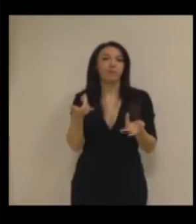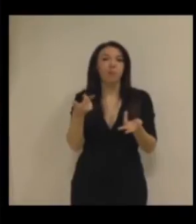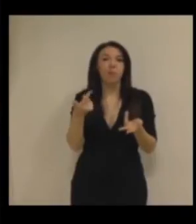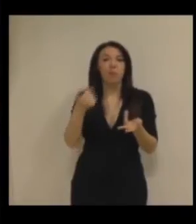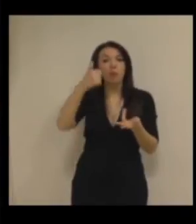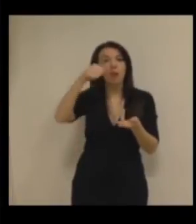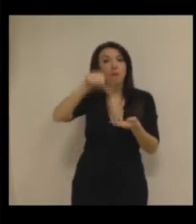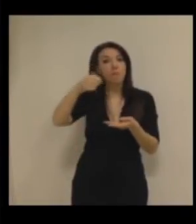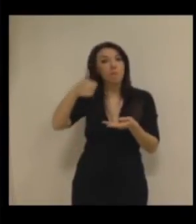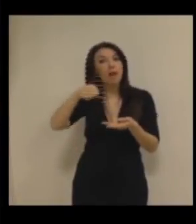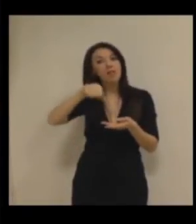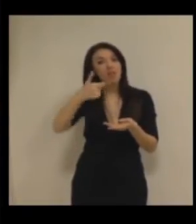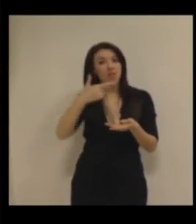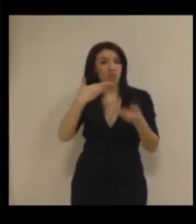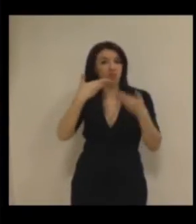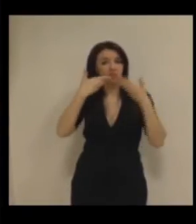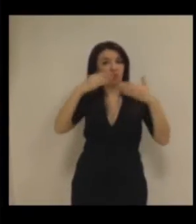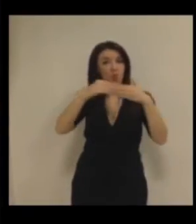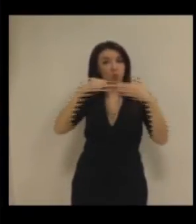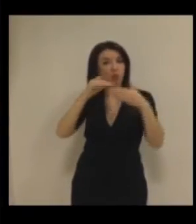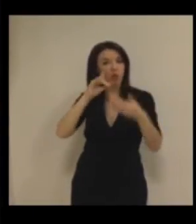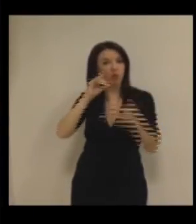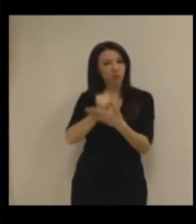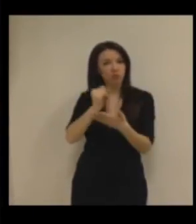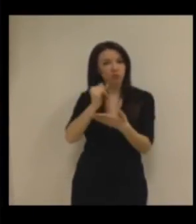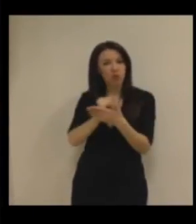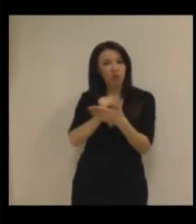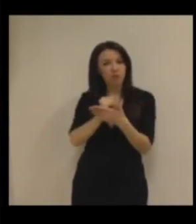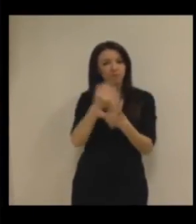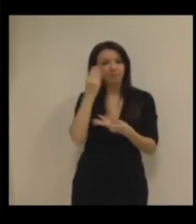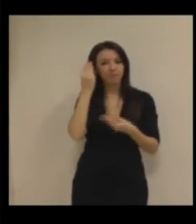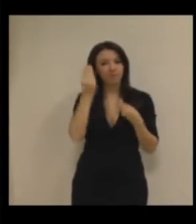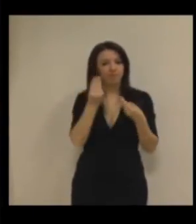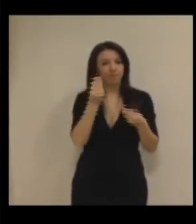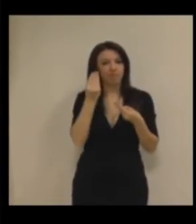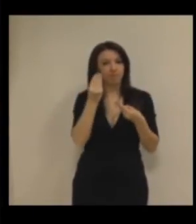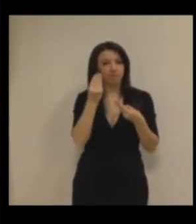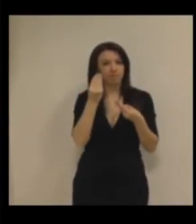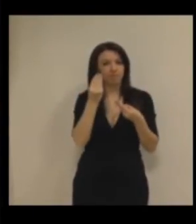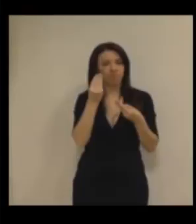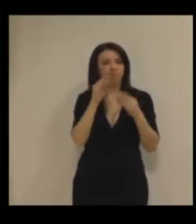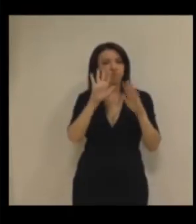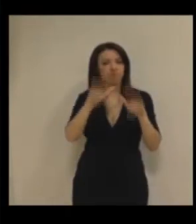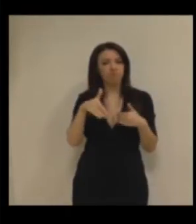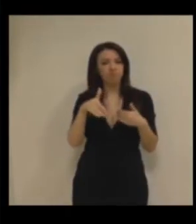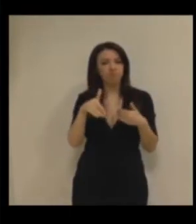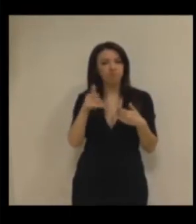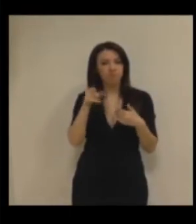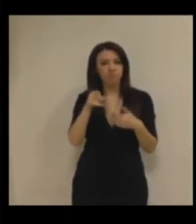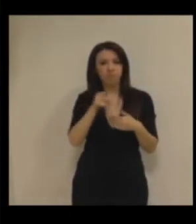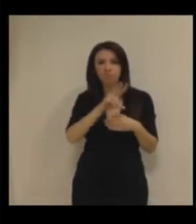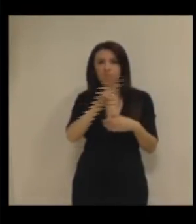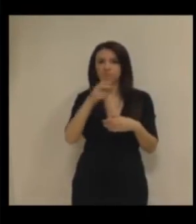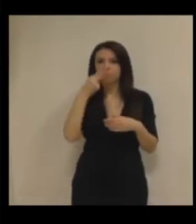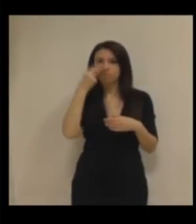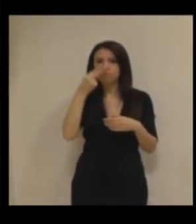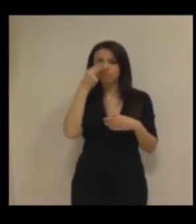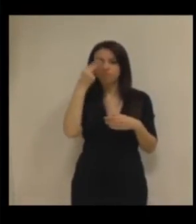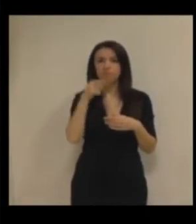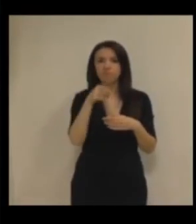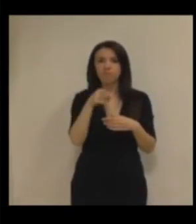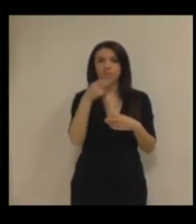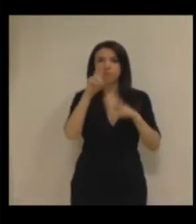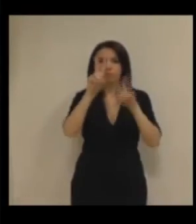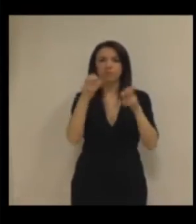De las validaciones hechas con los usuarios, se llegó a la conclusión de que una de las cosas que podrían valorar interesante a la hora